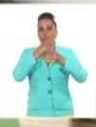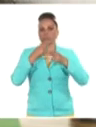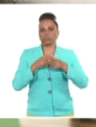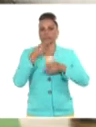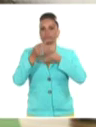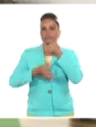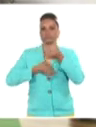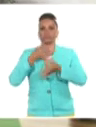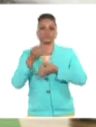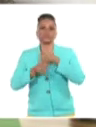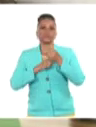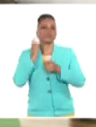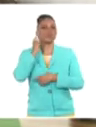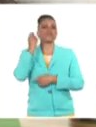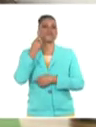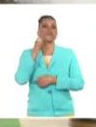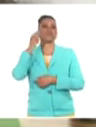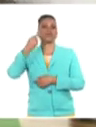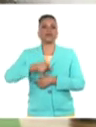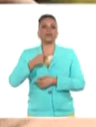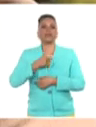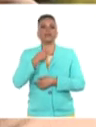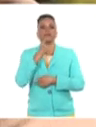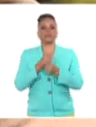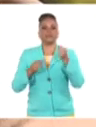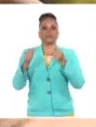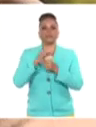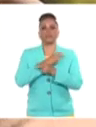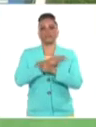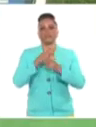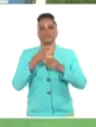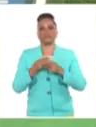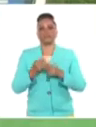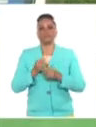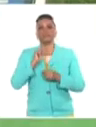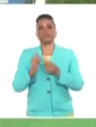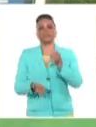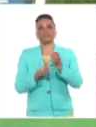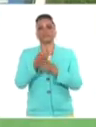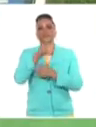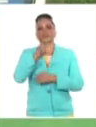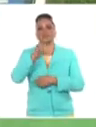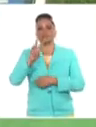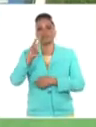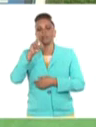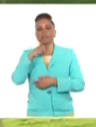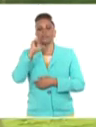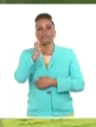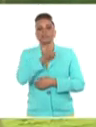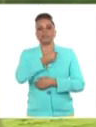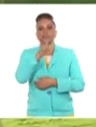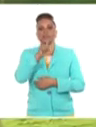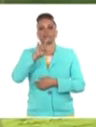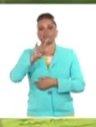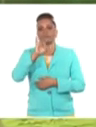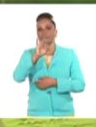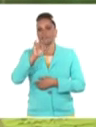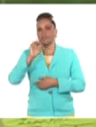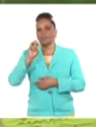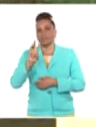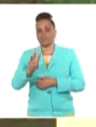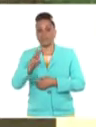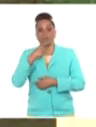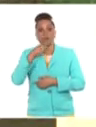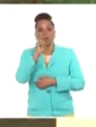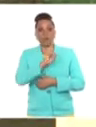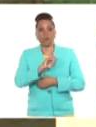fiscalía protagonistas e historia el ente se creó el 23 de diciembre de 1973 Es el órgano que el estado